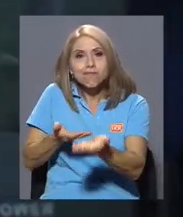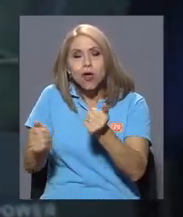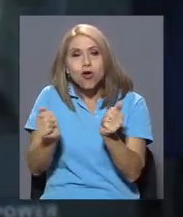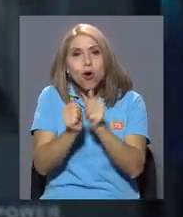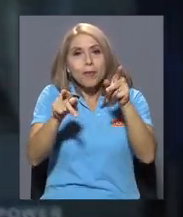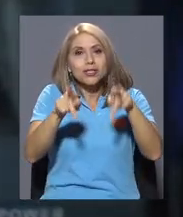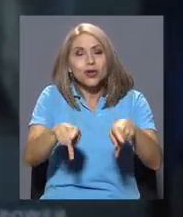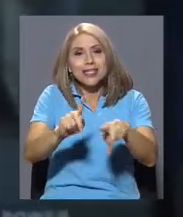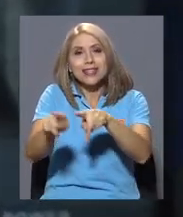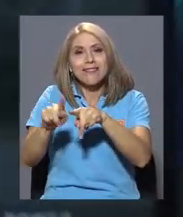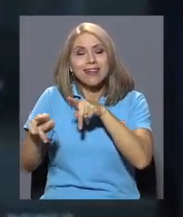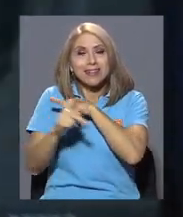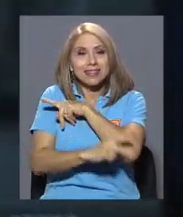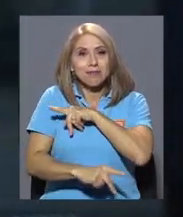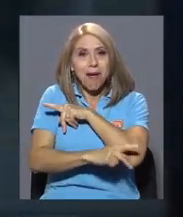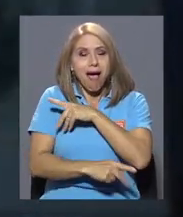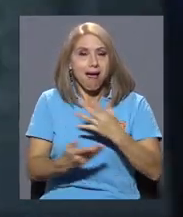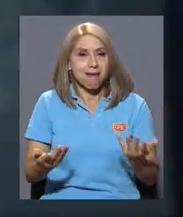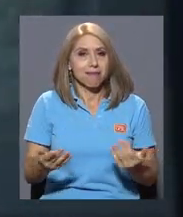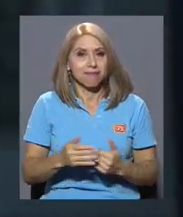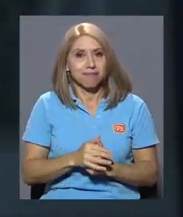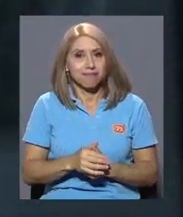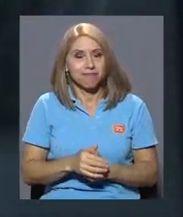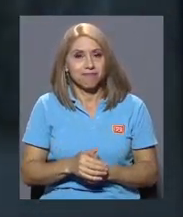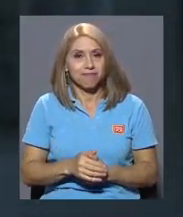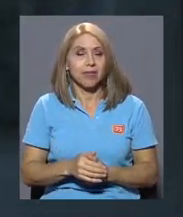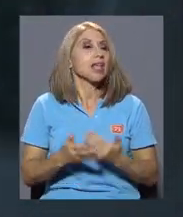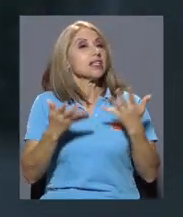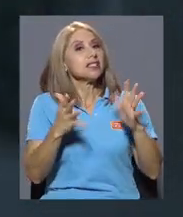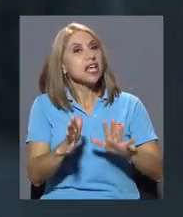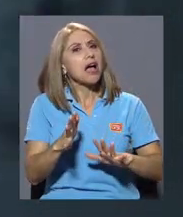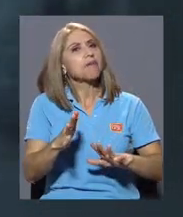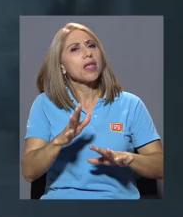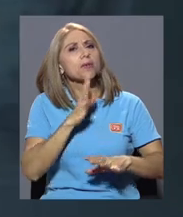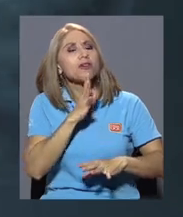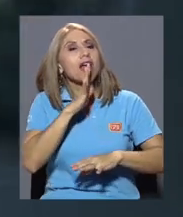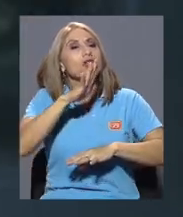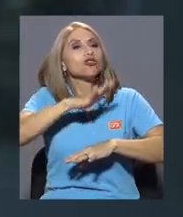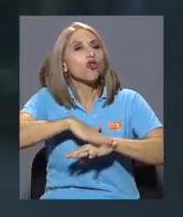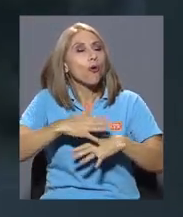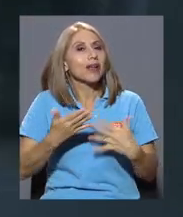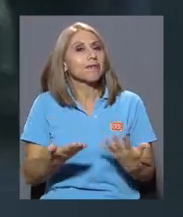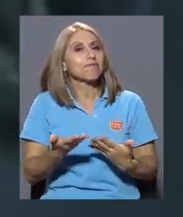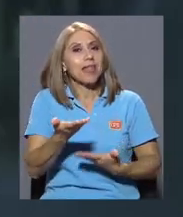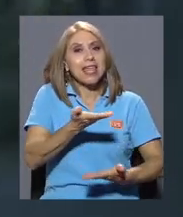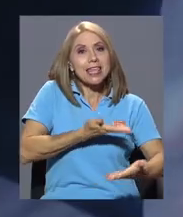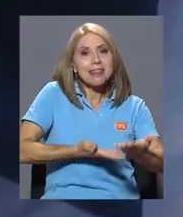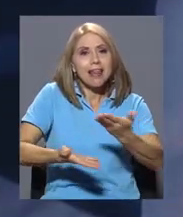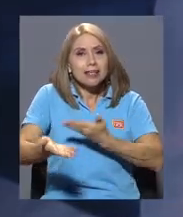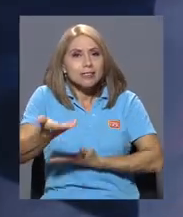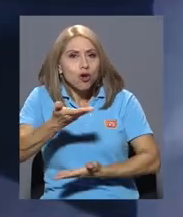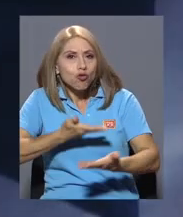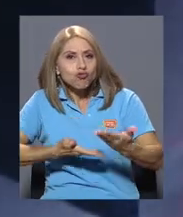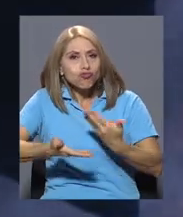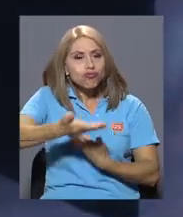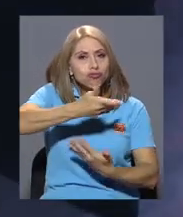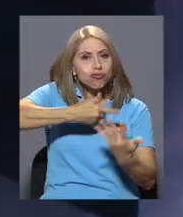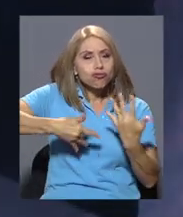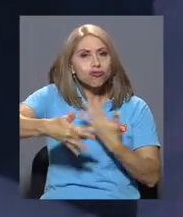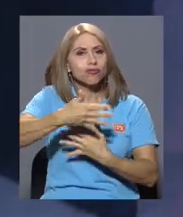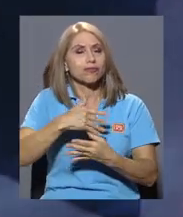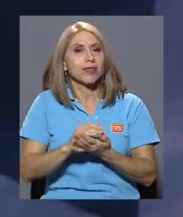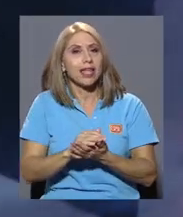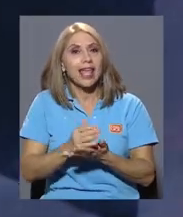esas personas de otras partes del mundo entonces hemos mencionado varias veces la interacción en esta conversación y